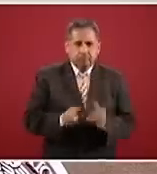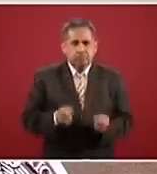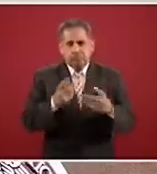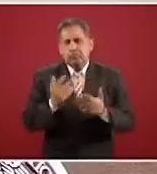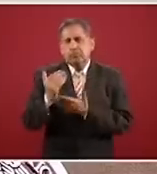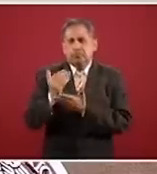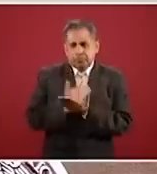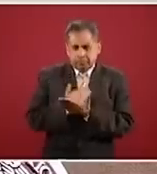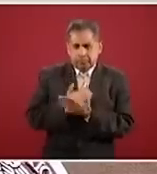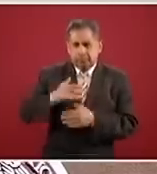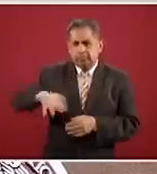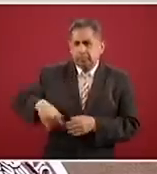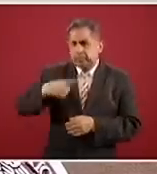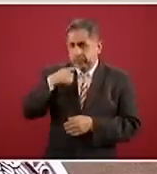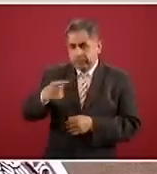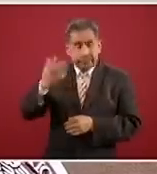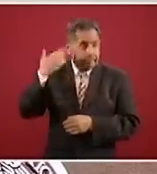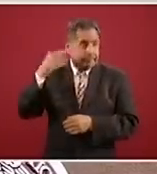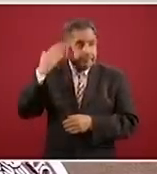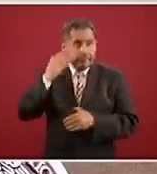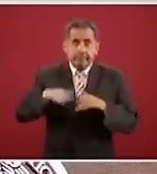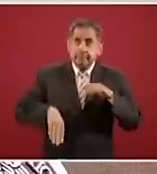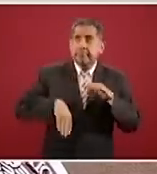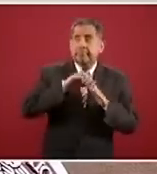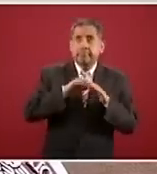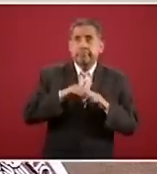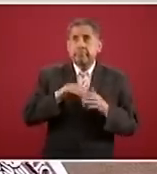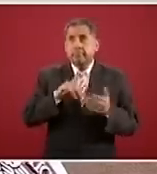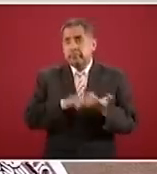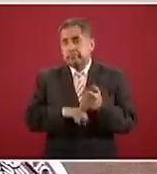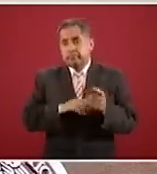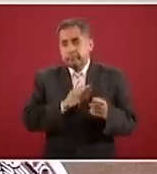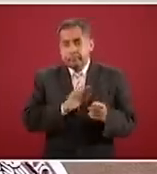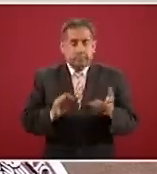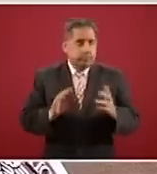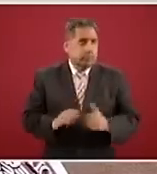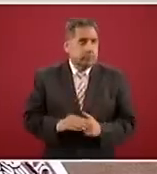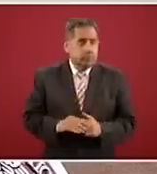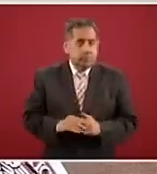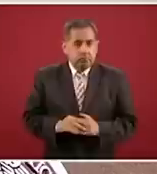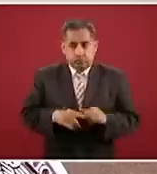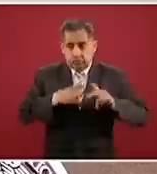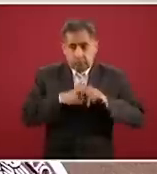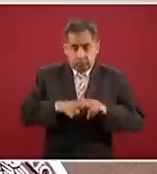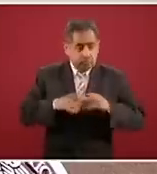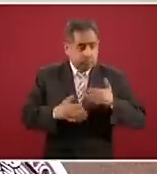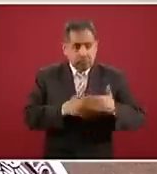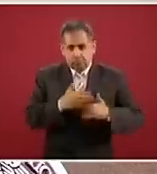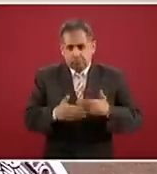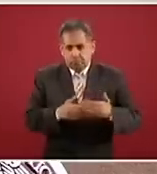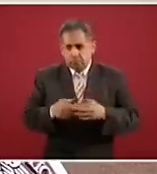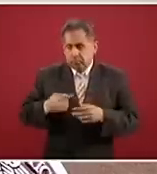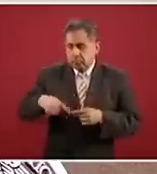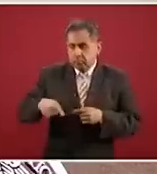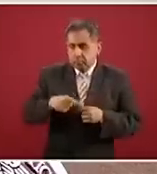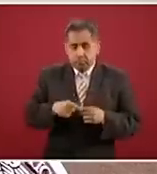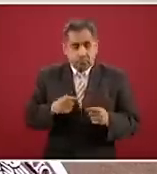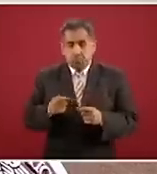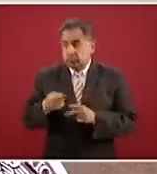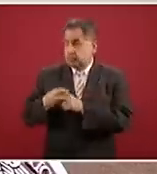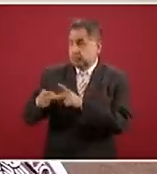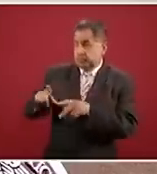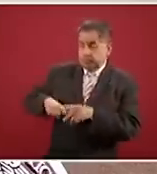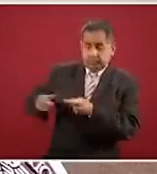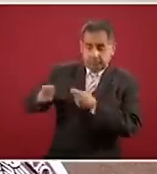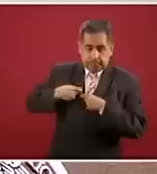homicidios. Decía que llegamos a tener días al inicio, o como recibimos el